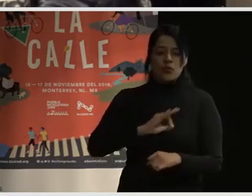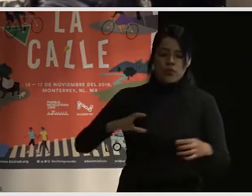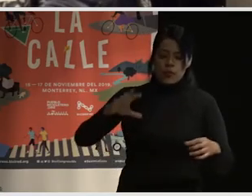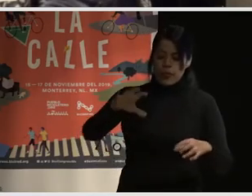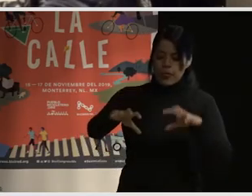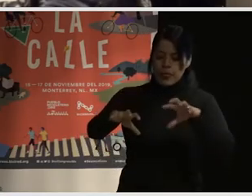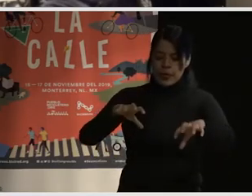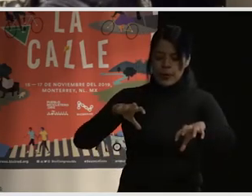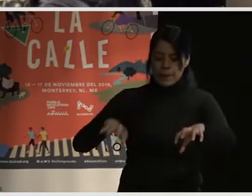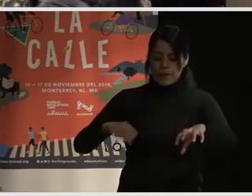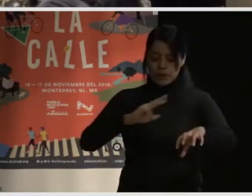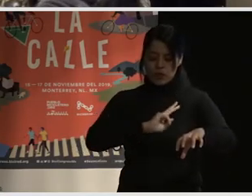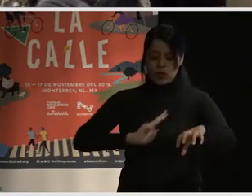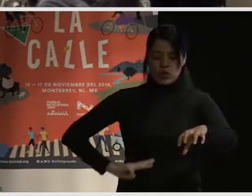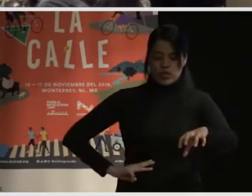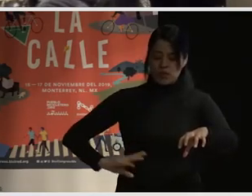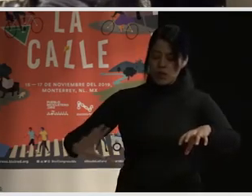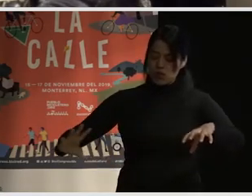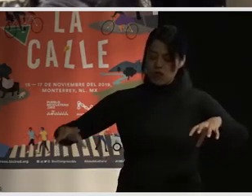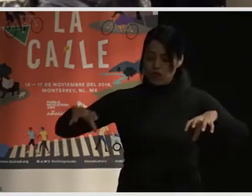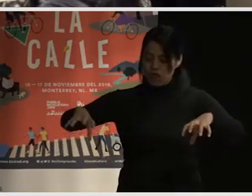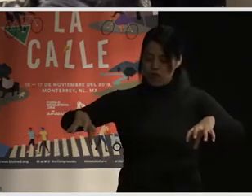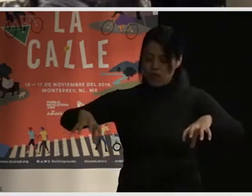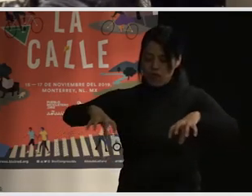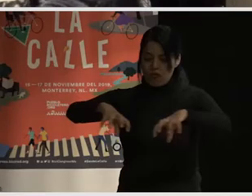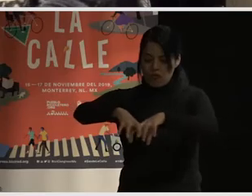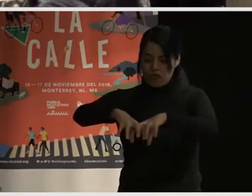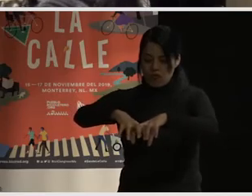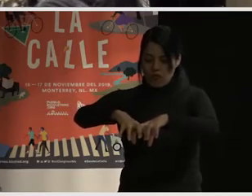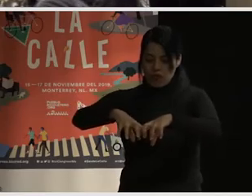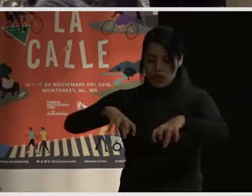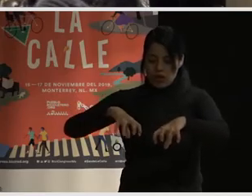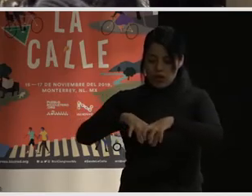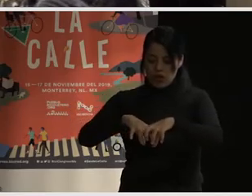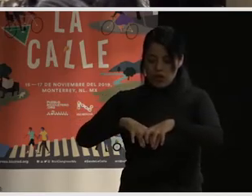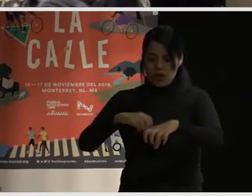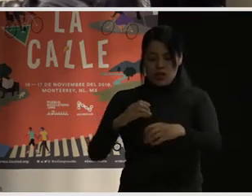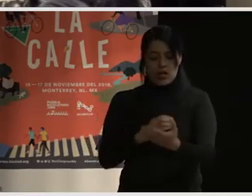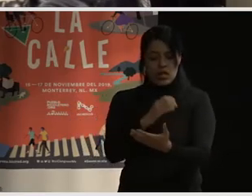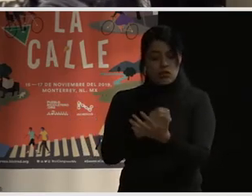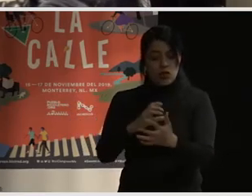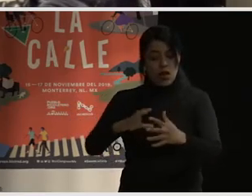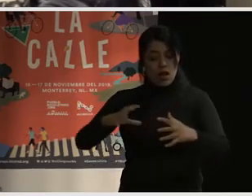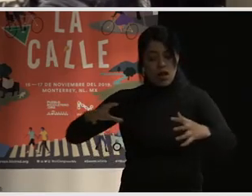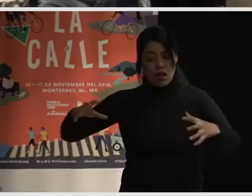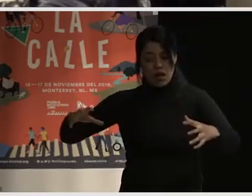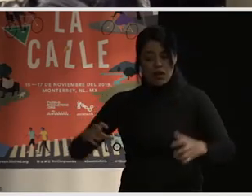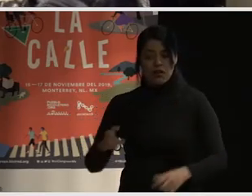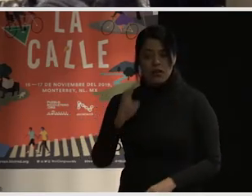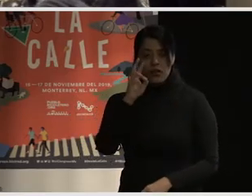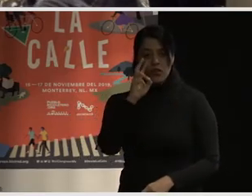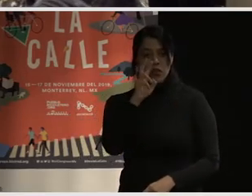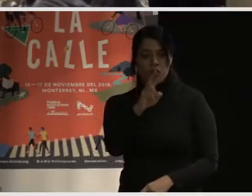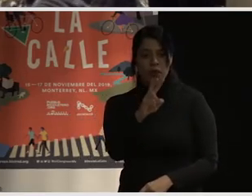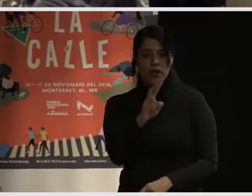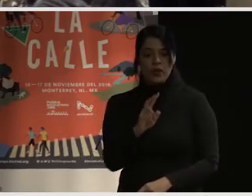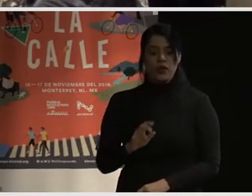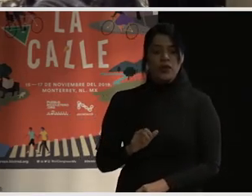municipios ya la ciudad ha crecido bastante y donde pareciera mi forma de ver que las